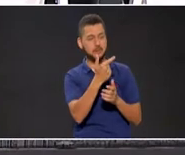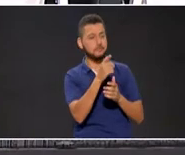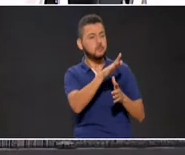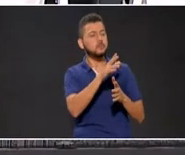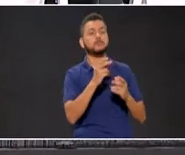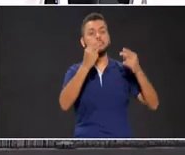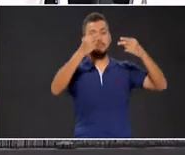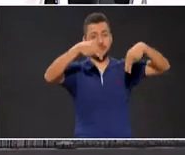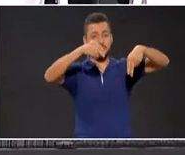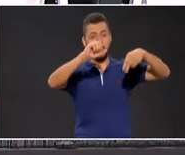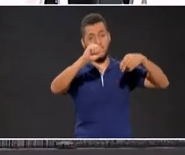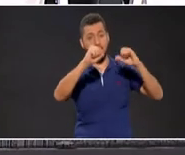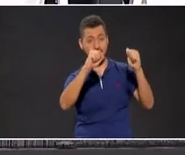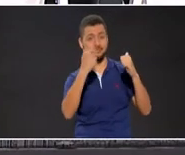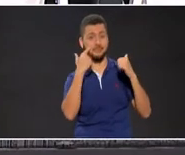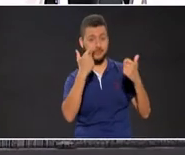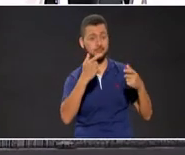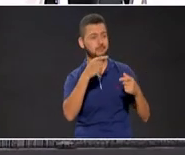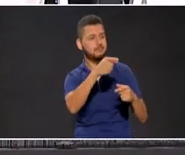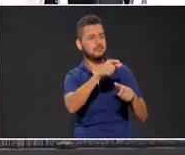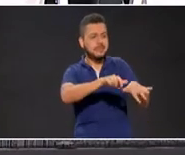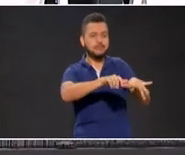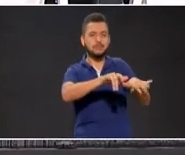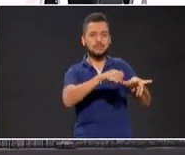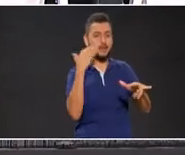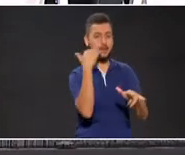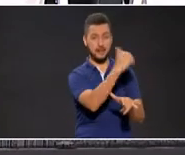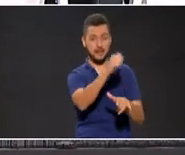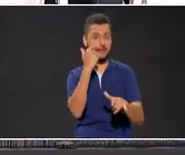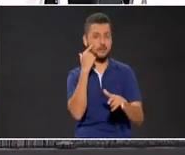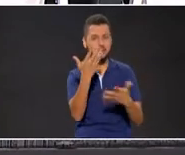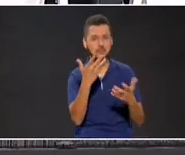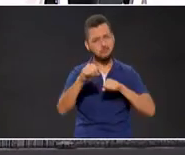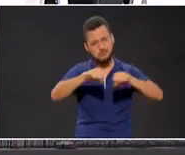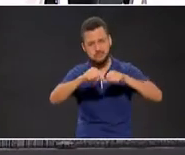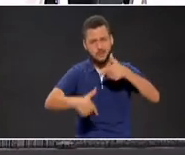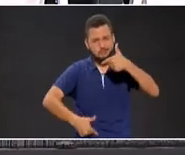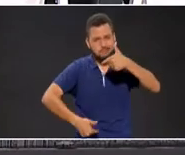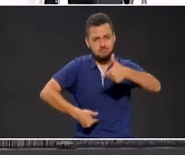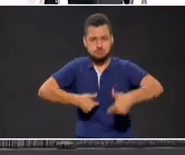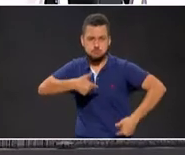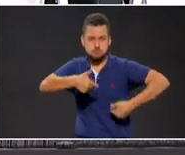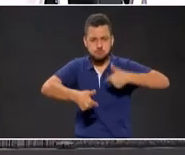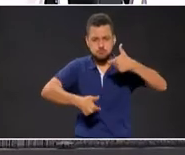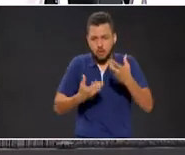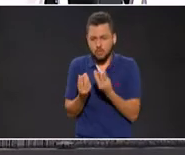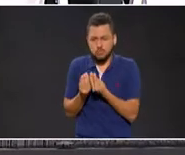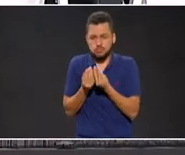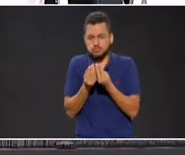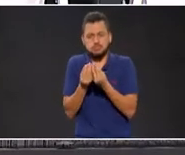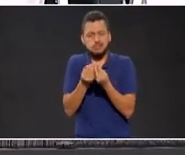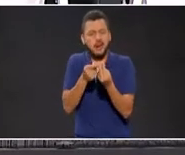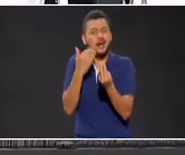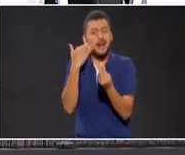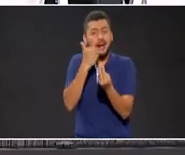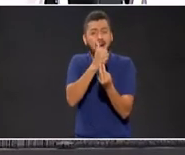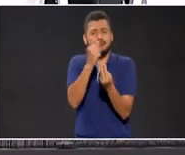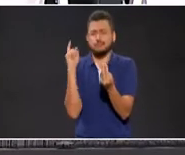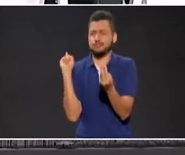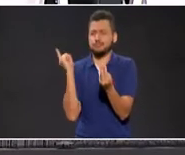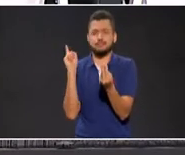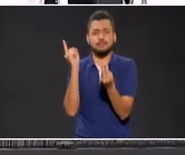secretaría de la mujer ha sido precisamente una conquista de mucho las luchas que vienen teniendo los movimientos feministas en medellín desde hace décadas